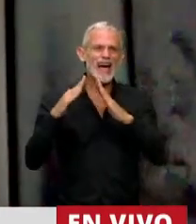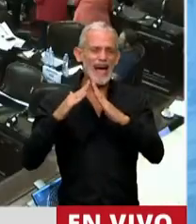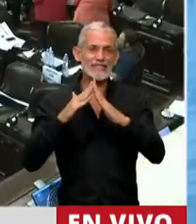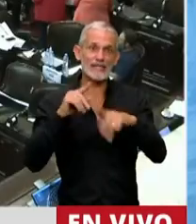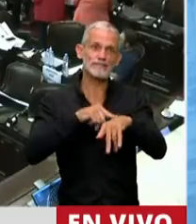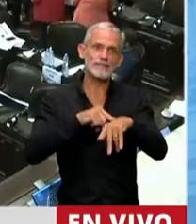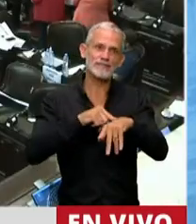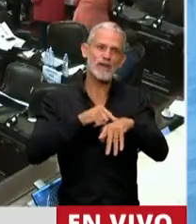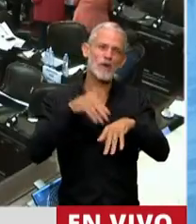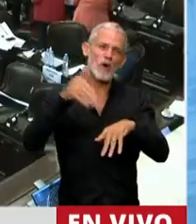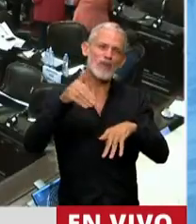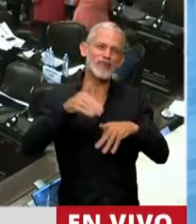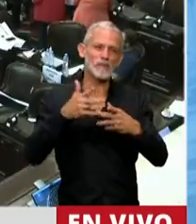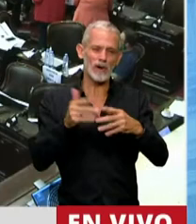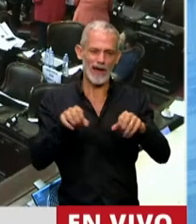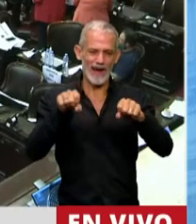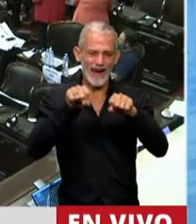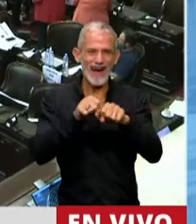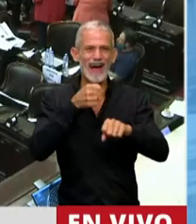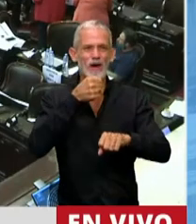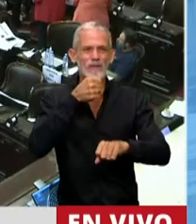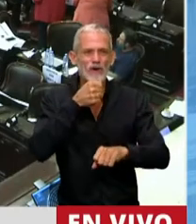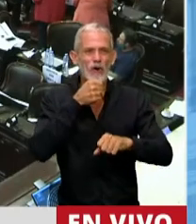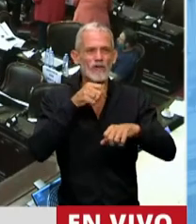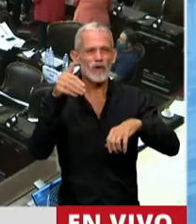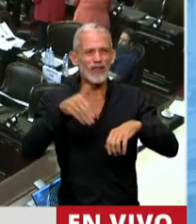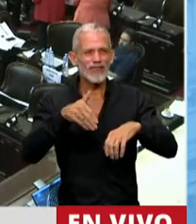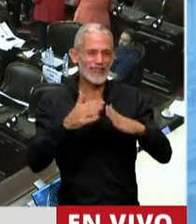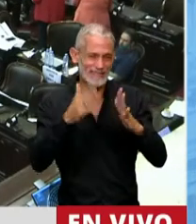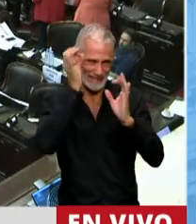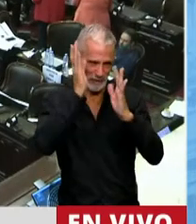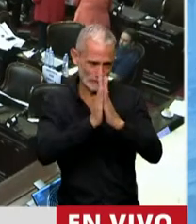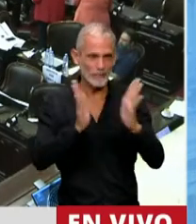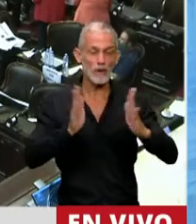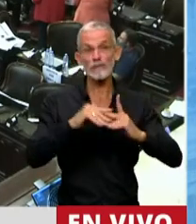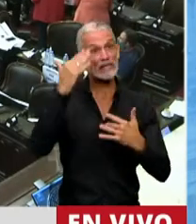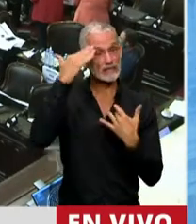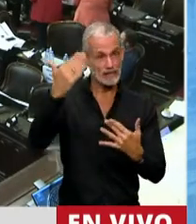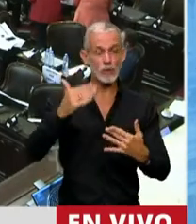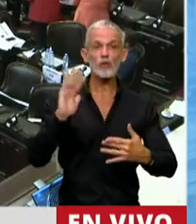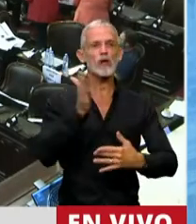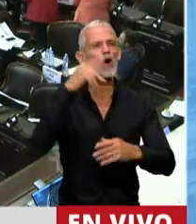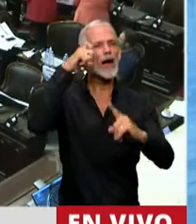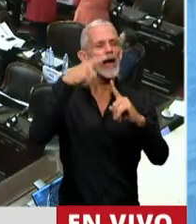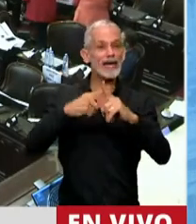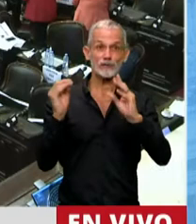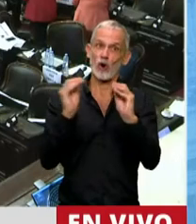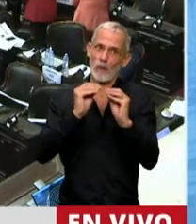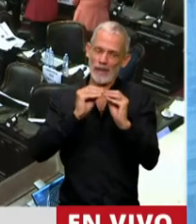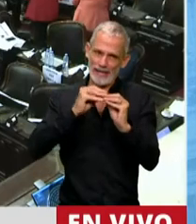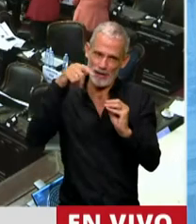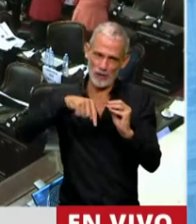de tiempo para conectar el micrófono. Bueno, por supuesto, un saludo a nuestro ex colega y